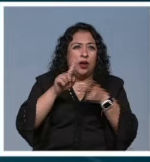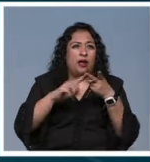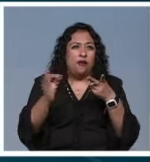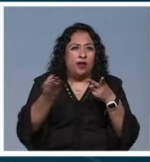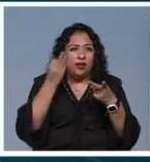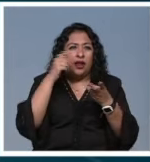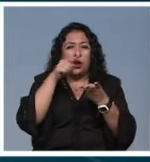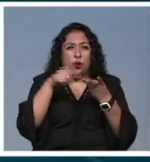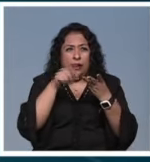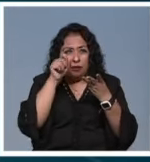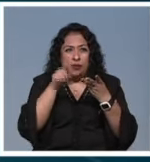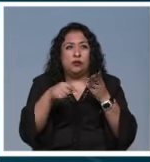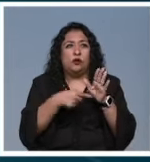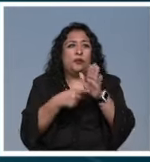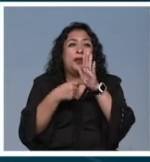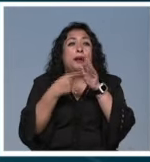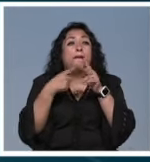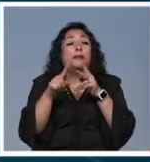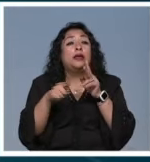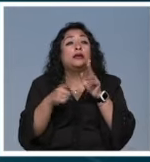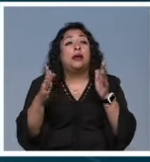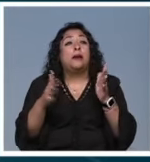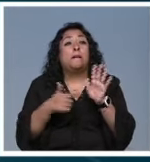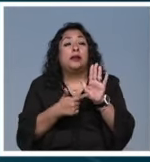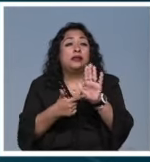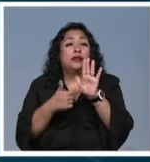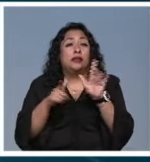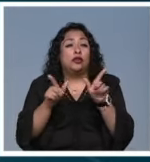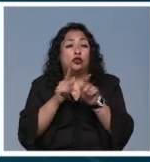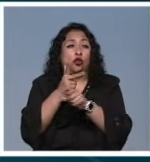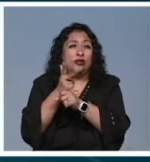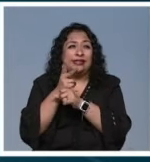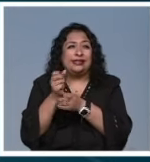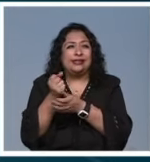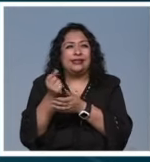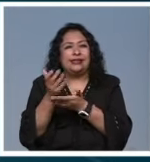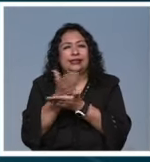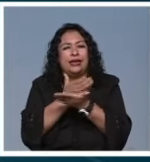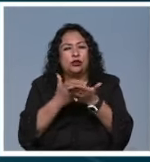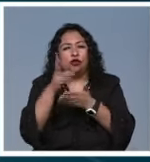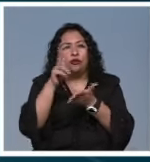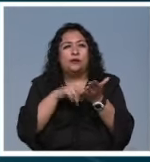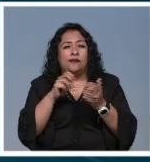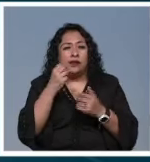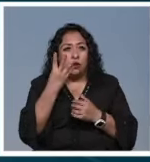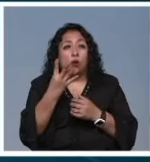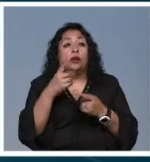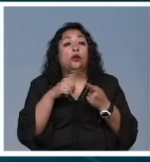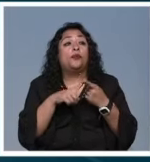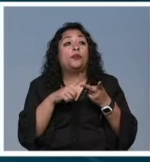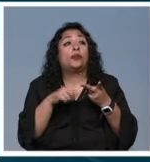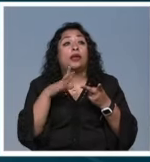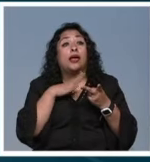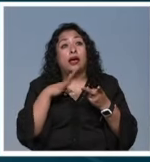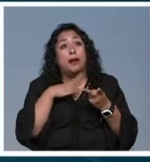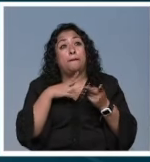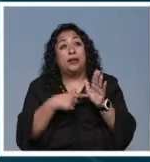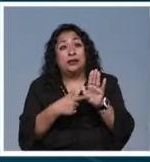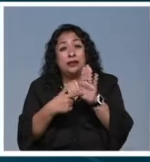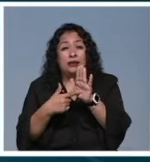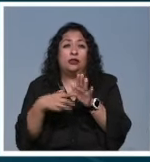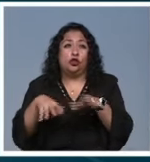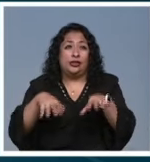y locales, la muestra inició con la presentación del cortometraje Sanación 2024. Además, se llevaron a cabo presentaciones